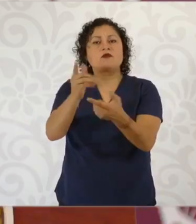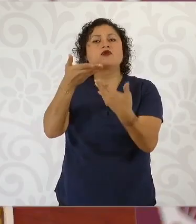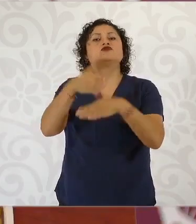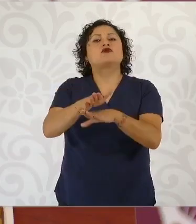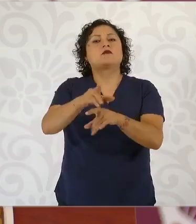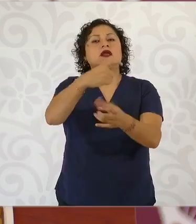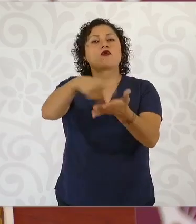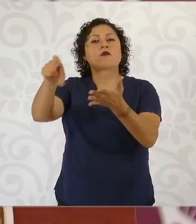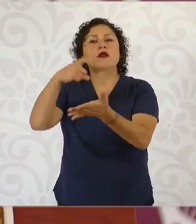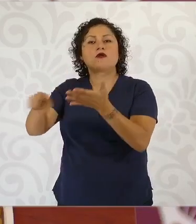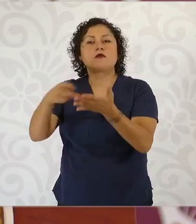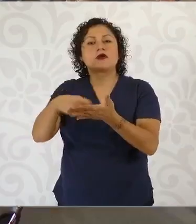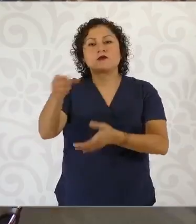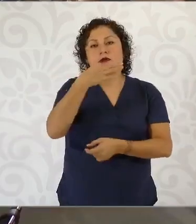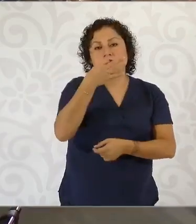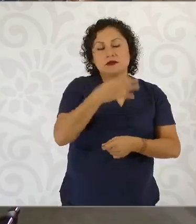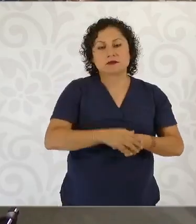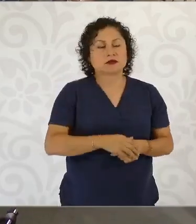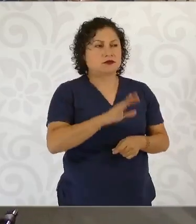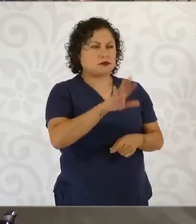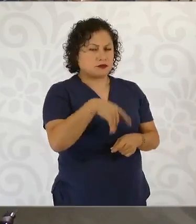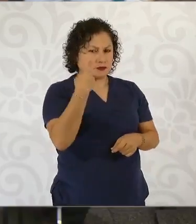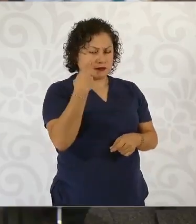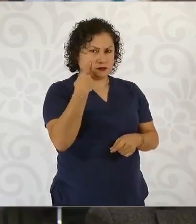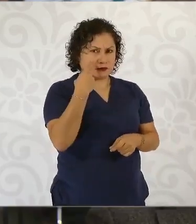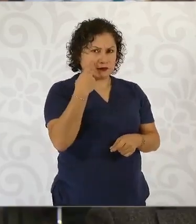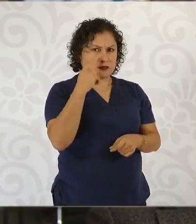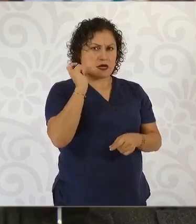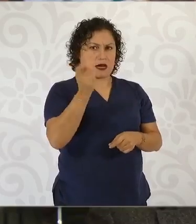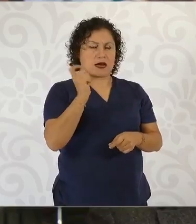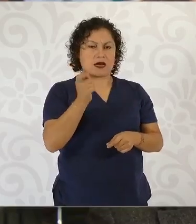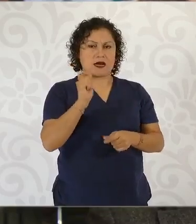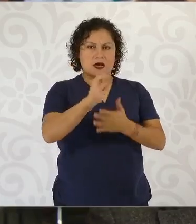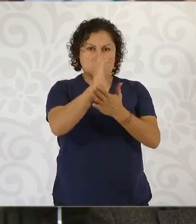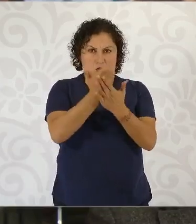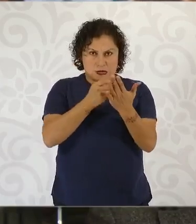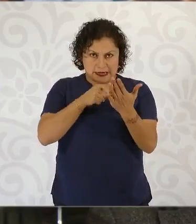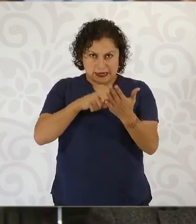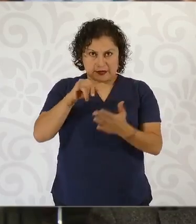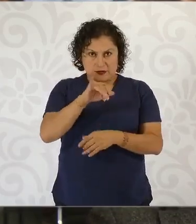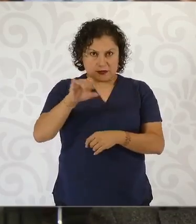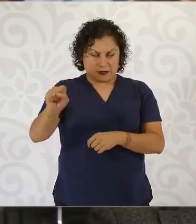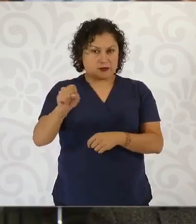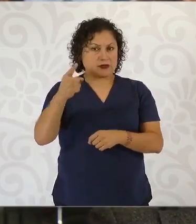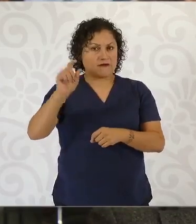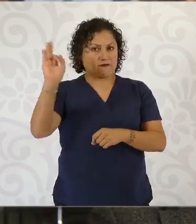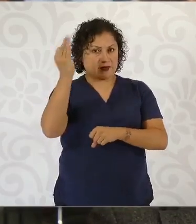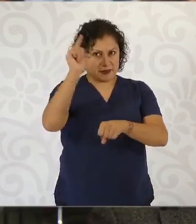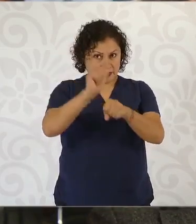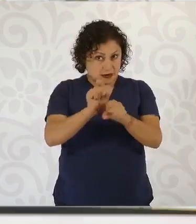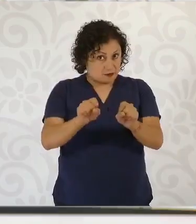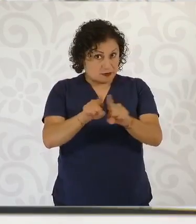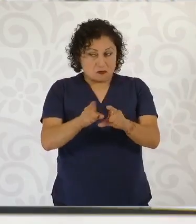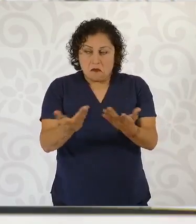en los estados. ¿Y los contratos son los registros en Compranet a nivel federal también? La comparación es Pues exactamente sí, porque